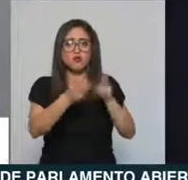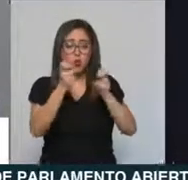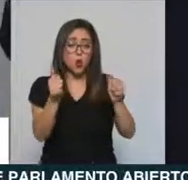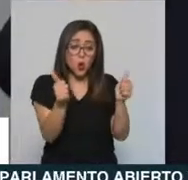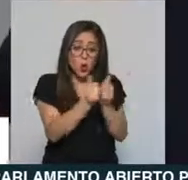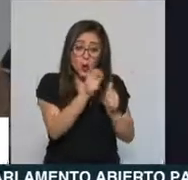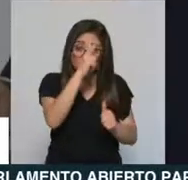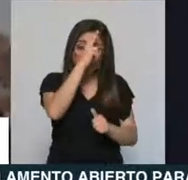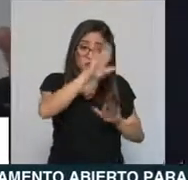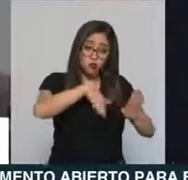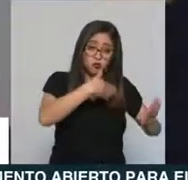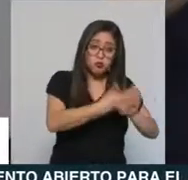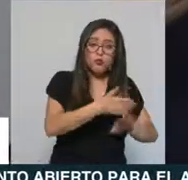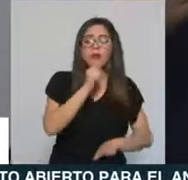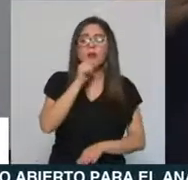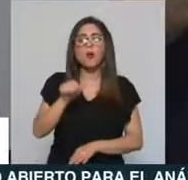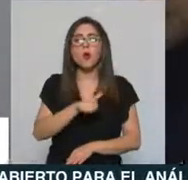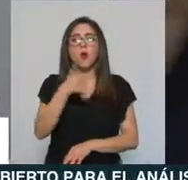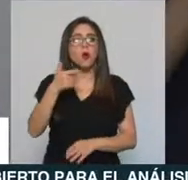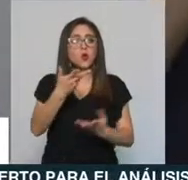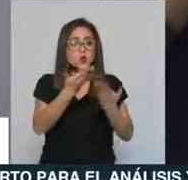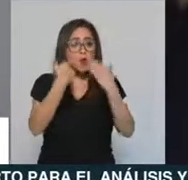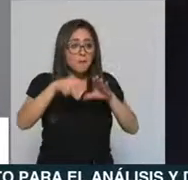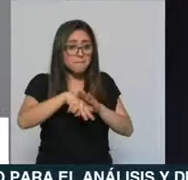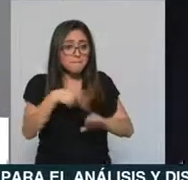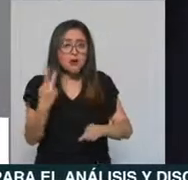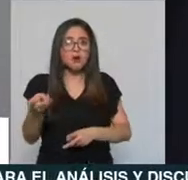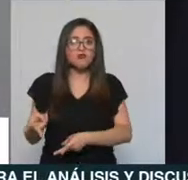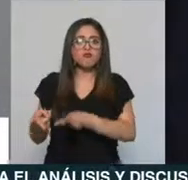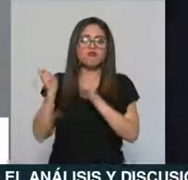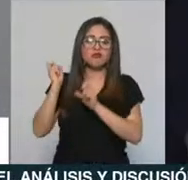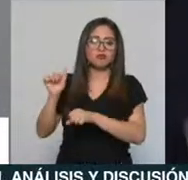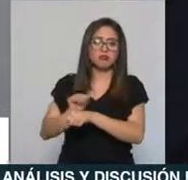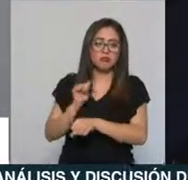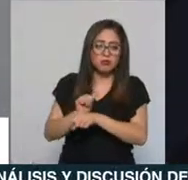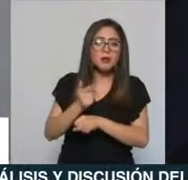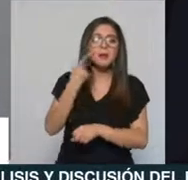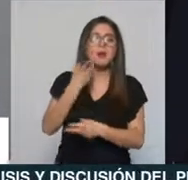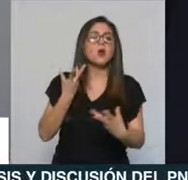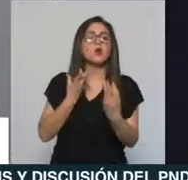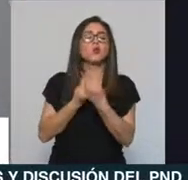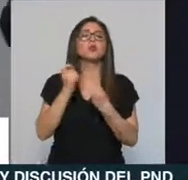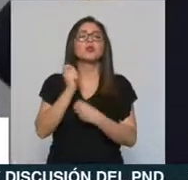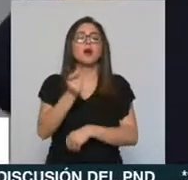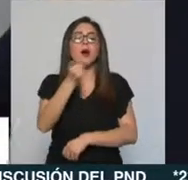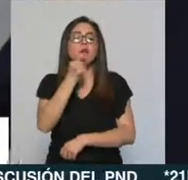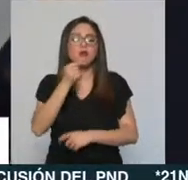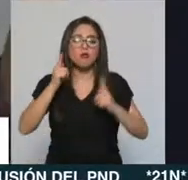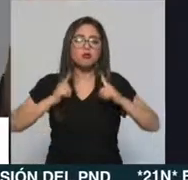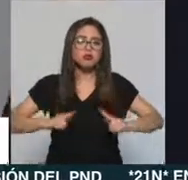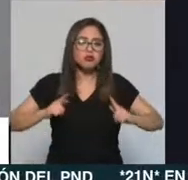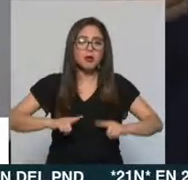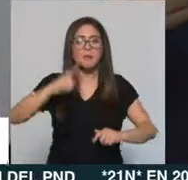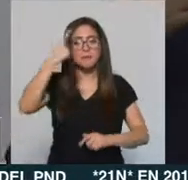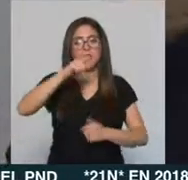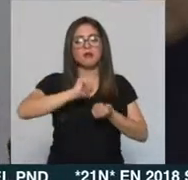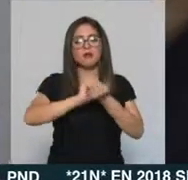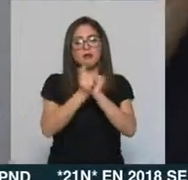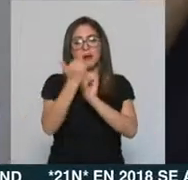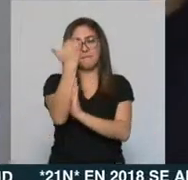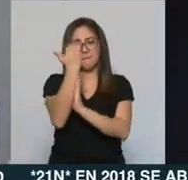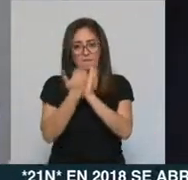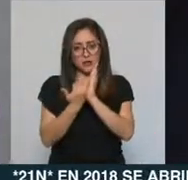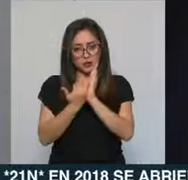violencia. Pero estamos en coordinación con la gente de seguridad con la finalidad de inhibir